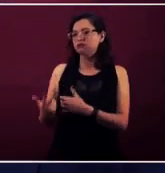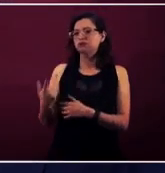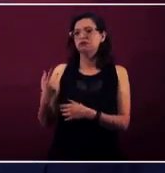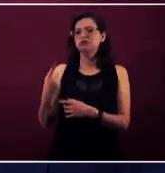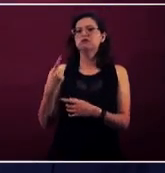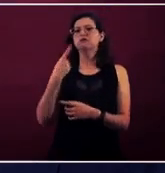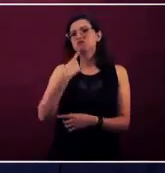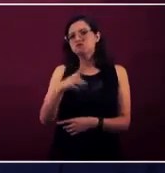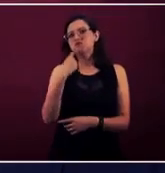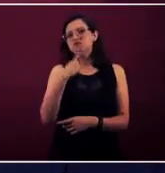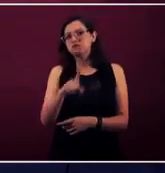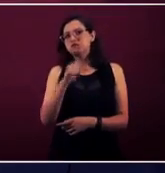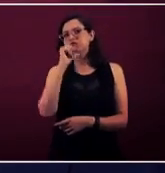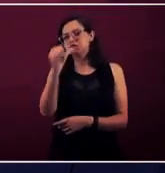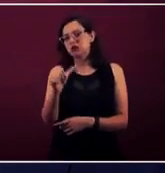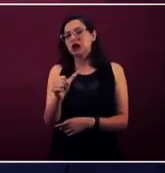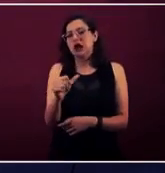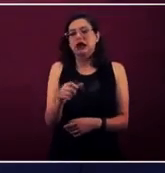secuestro,